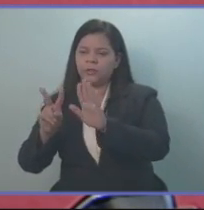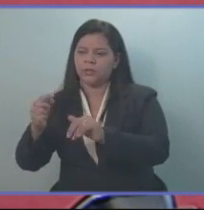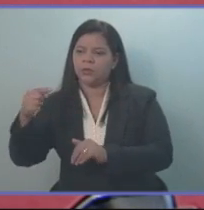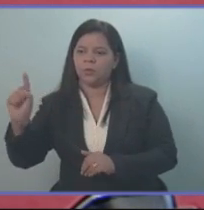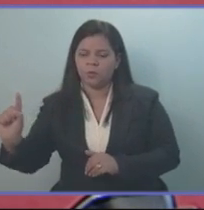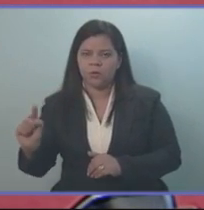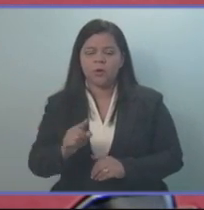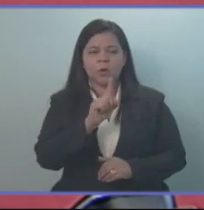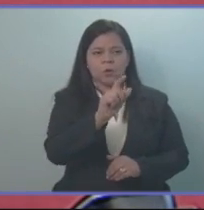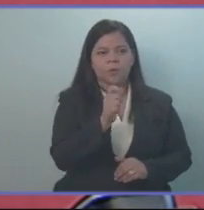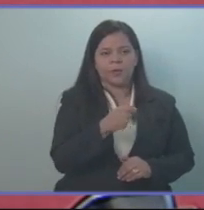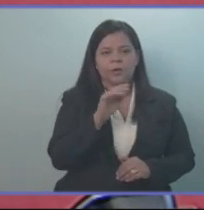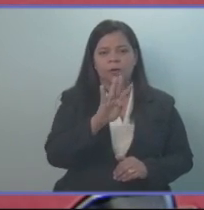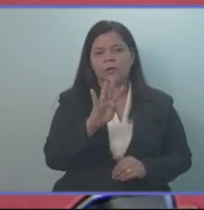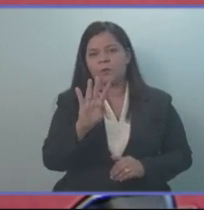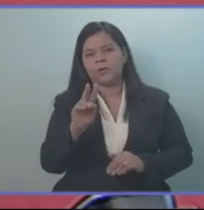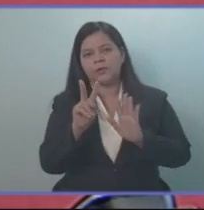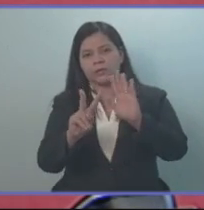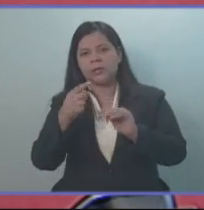1446-4-2017-1 y